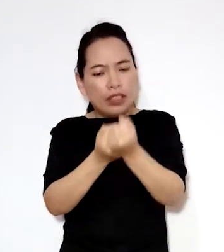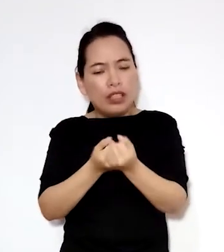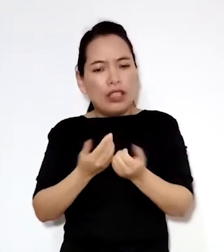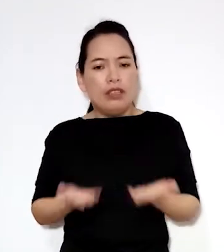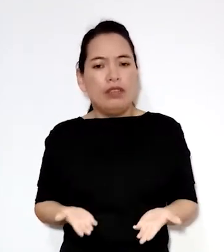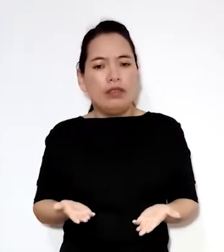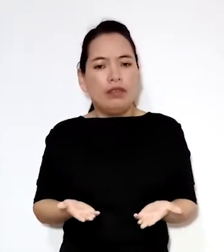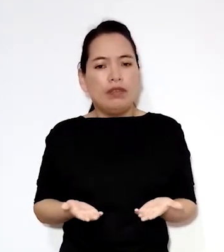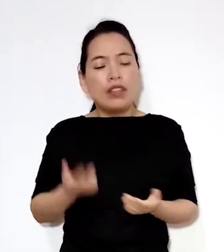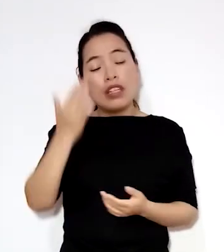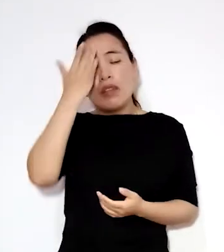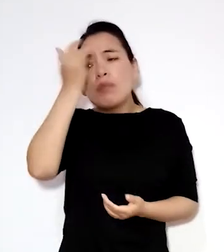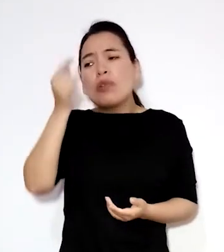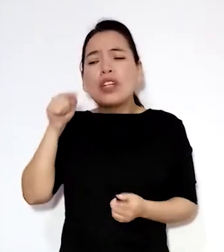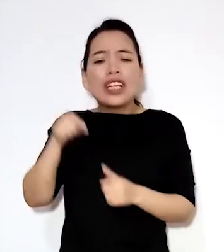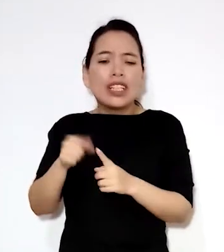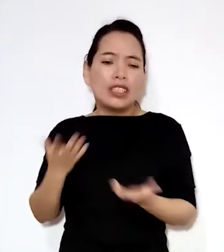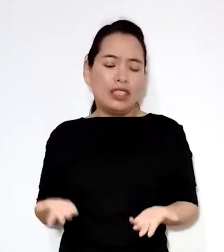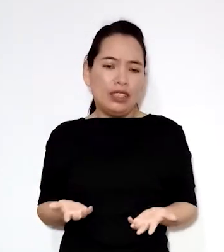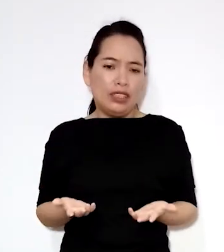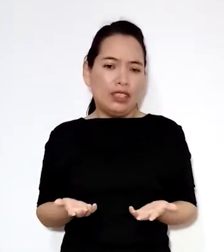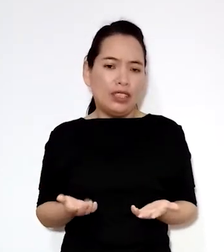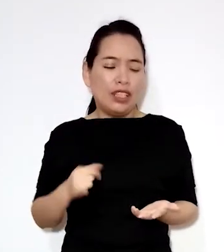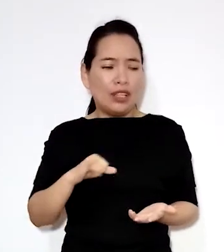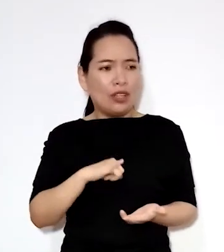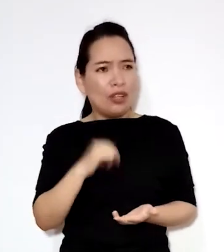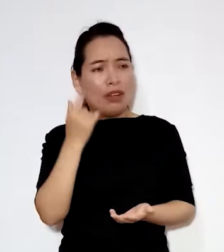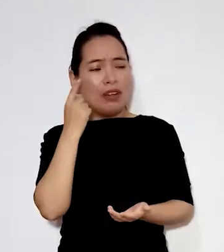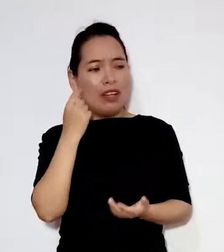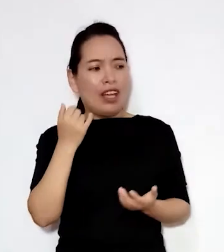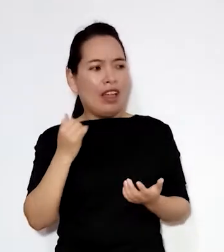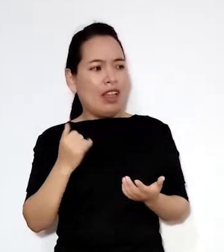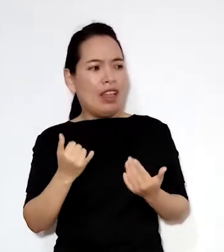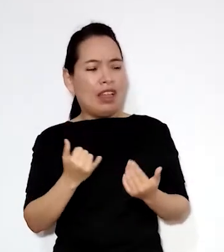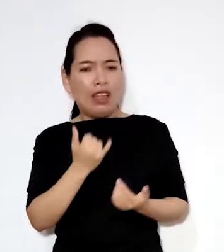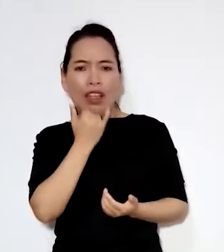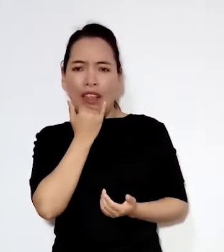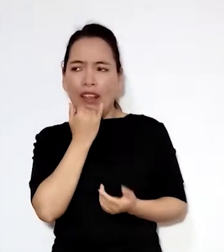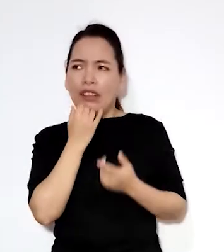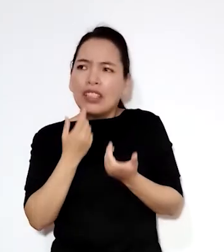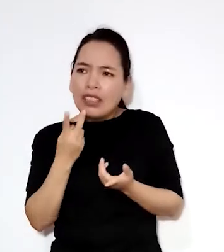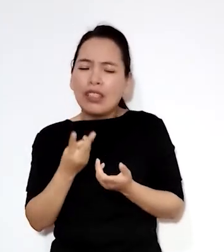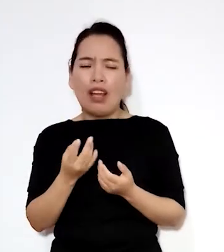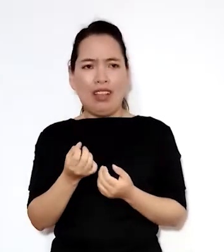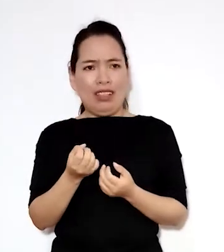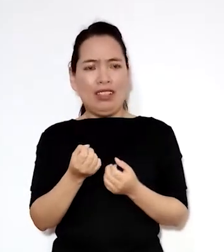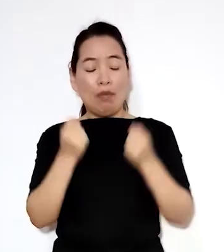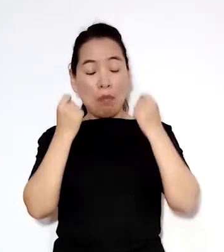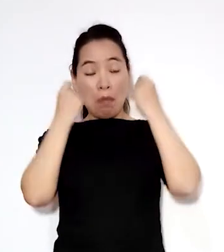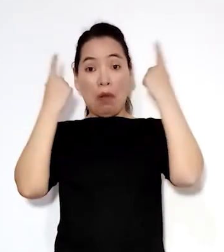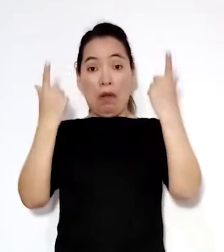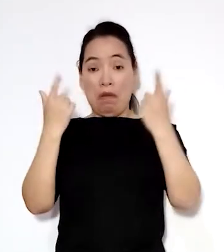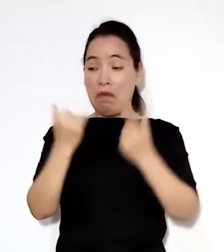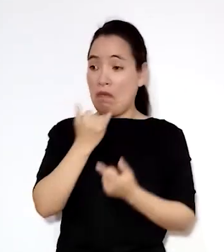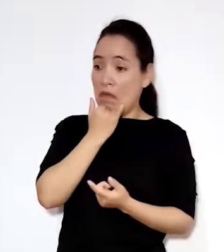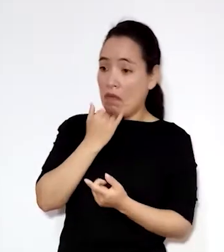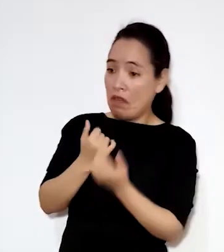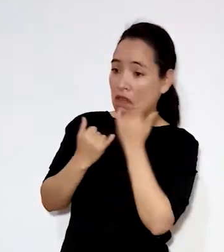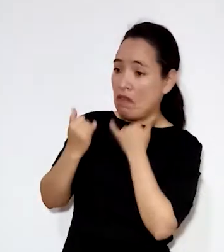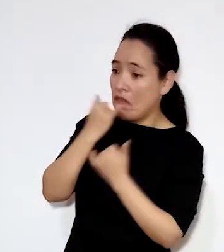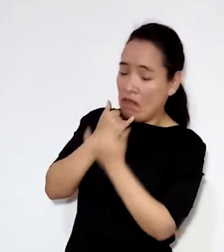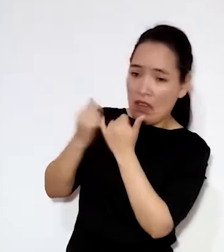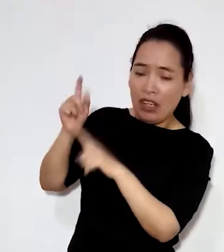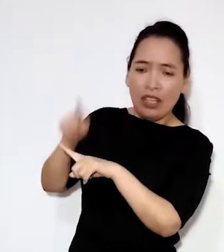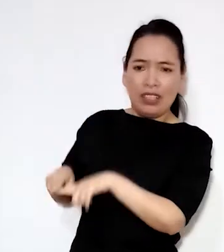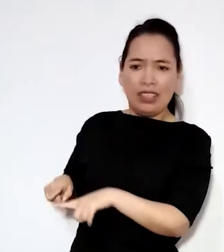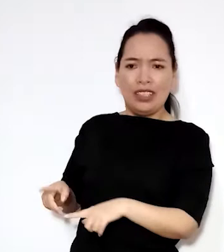que se piense de una manera diferente en cómo se va a brindar este apoyo. ¿Y por qué voy a esto? Porque yo me he